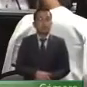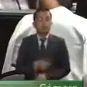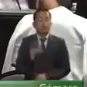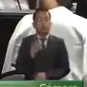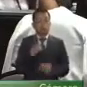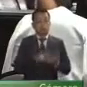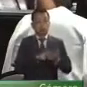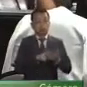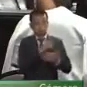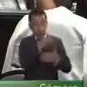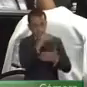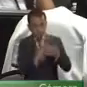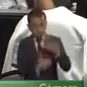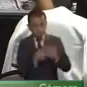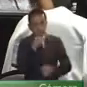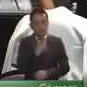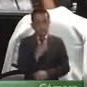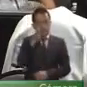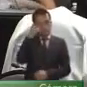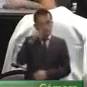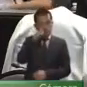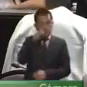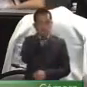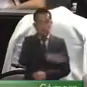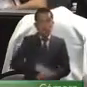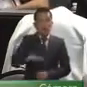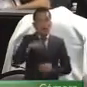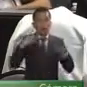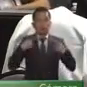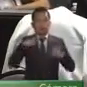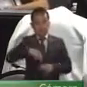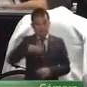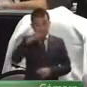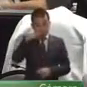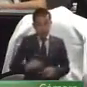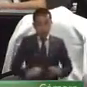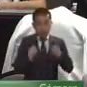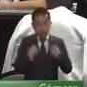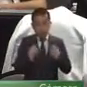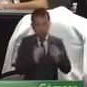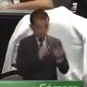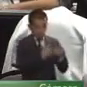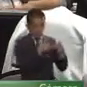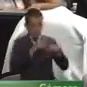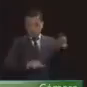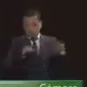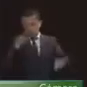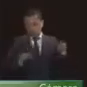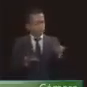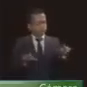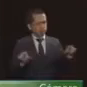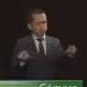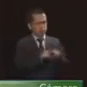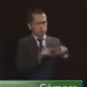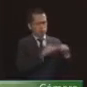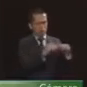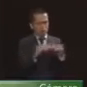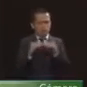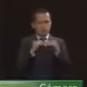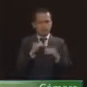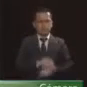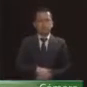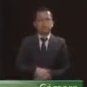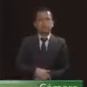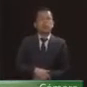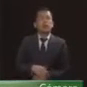que entre mexicanos no hay diferencias. En el caso de las personas que formaron parte de